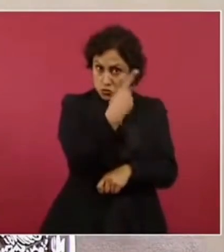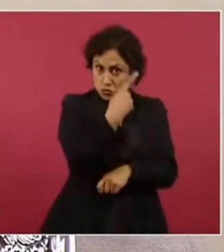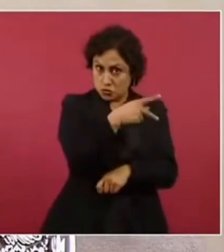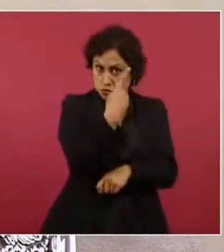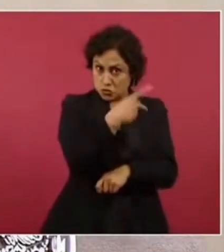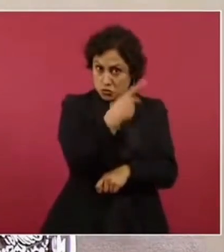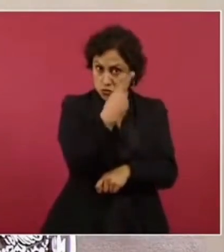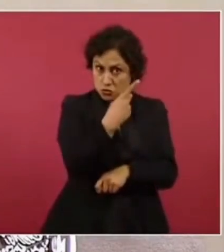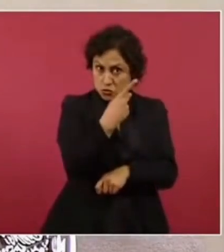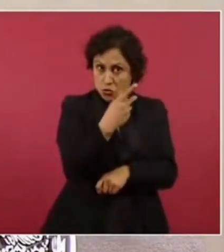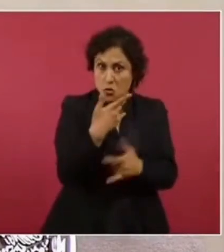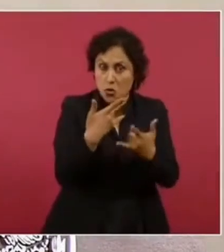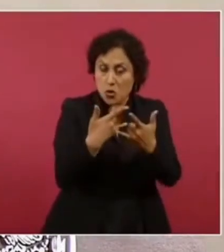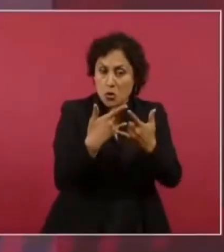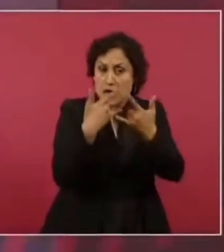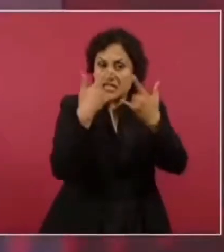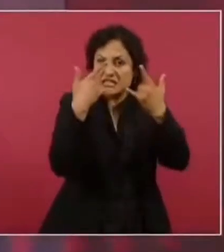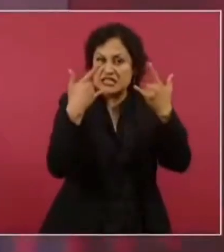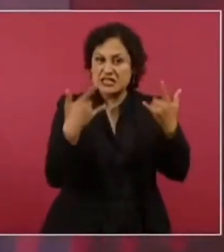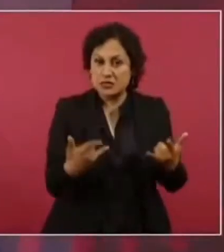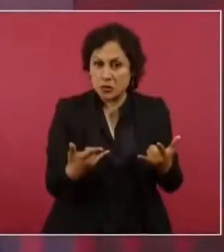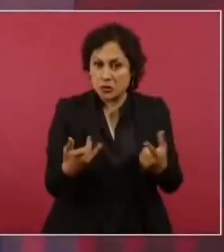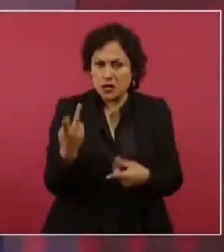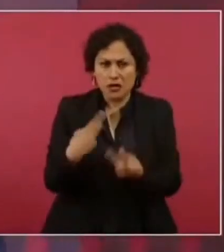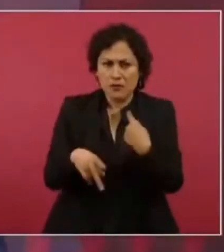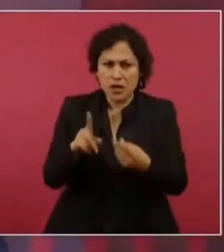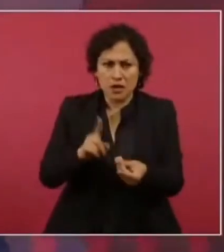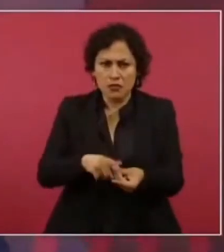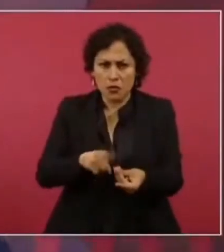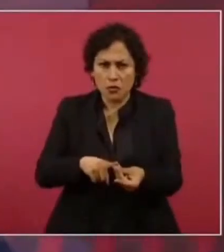se construyó con migrantes